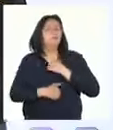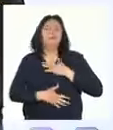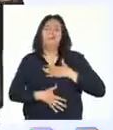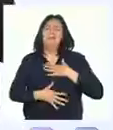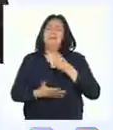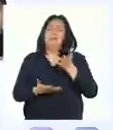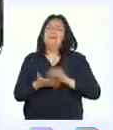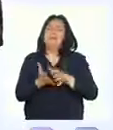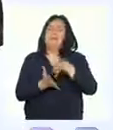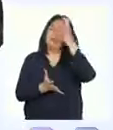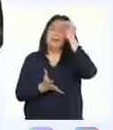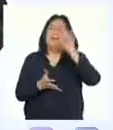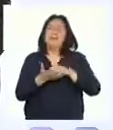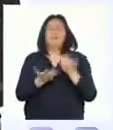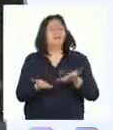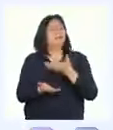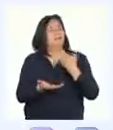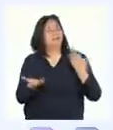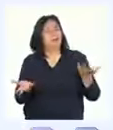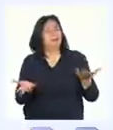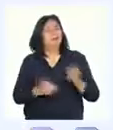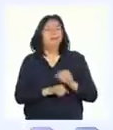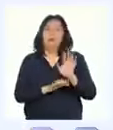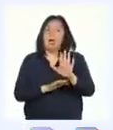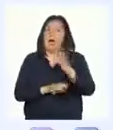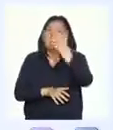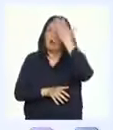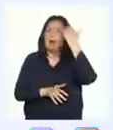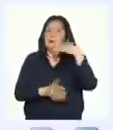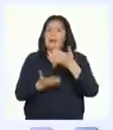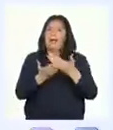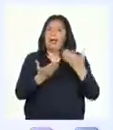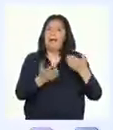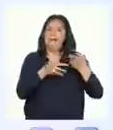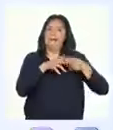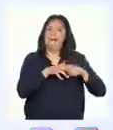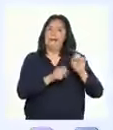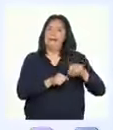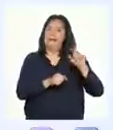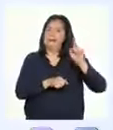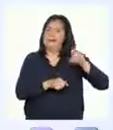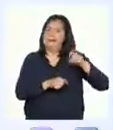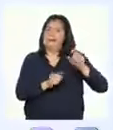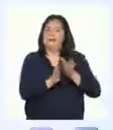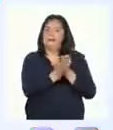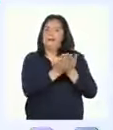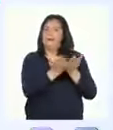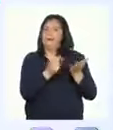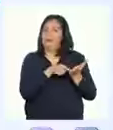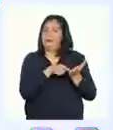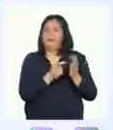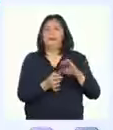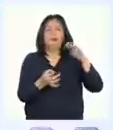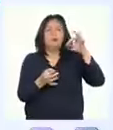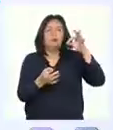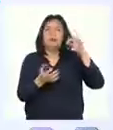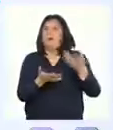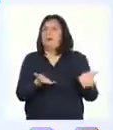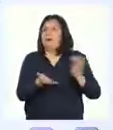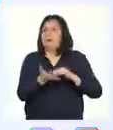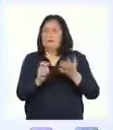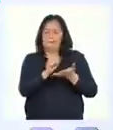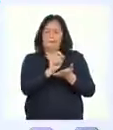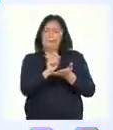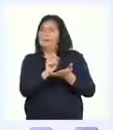un mejor momento para aprender y será mucho más divertido. No olviden que antes de comenzar deben tener a la mano sus cuadernos, sus hojas de reuso,